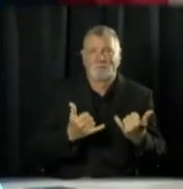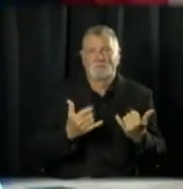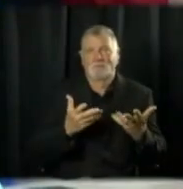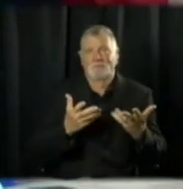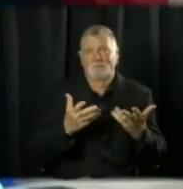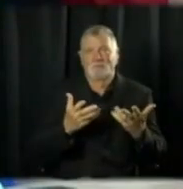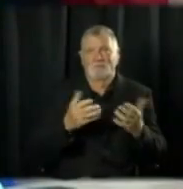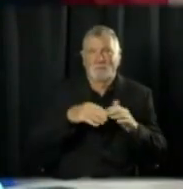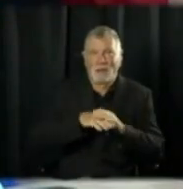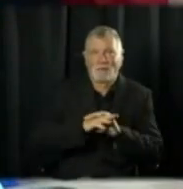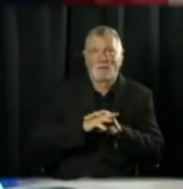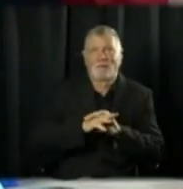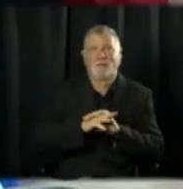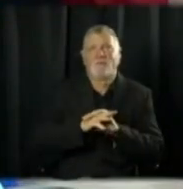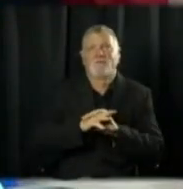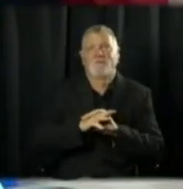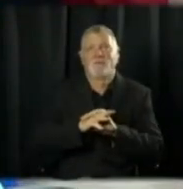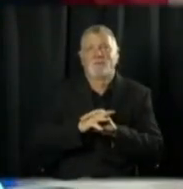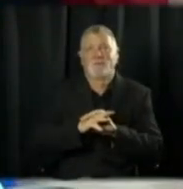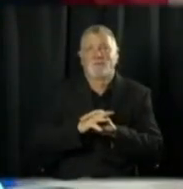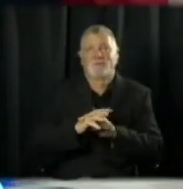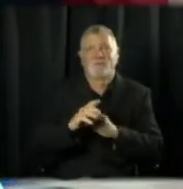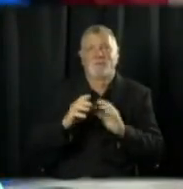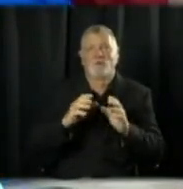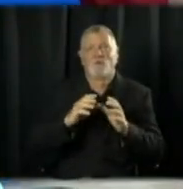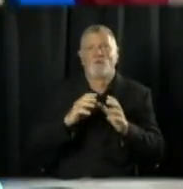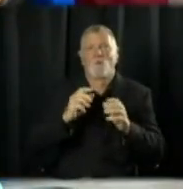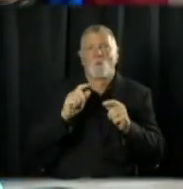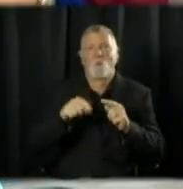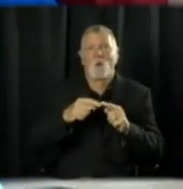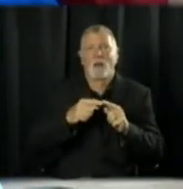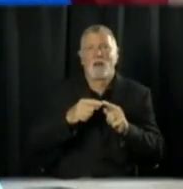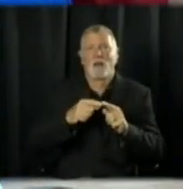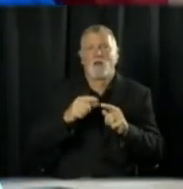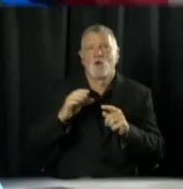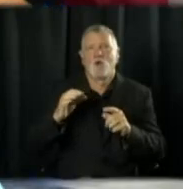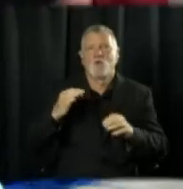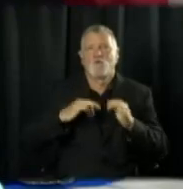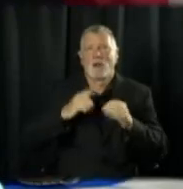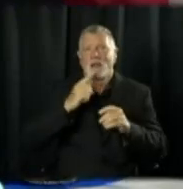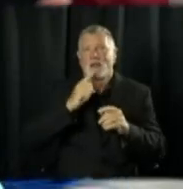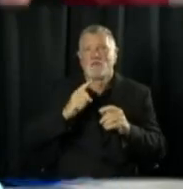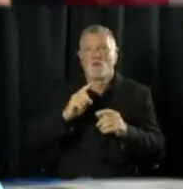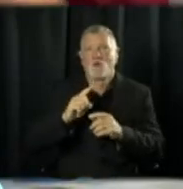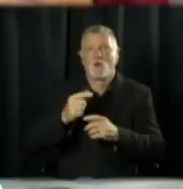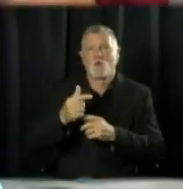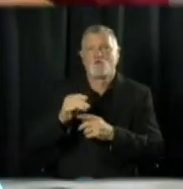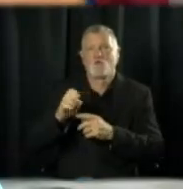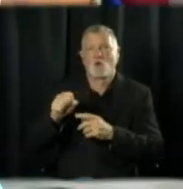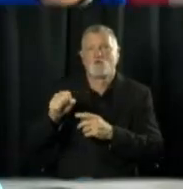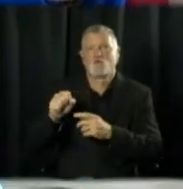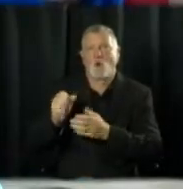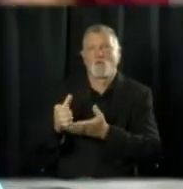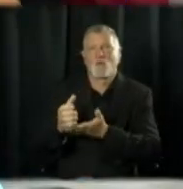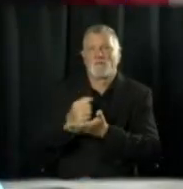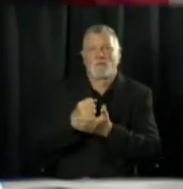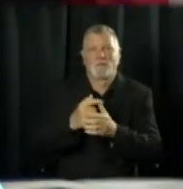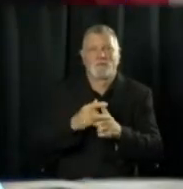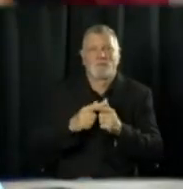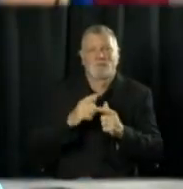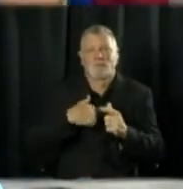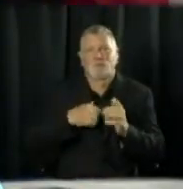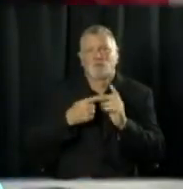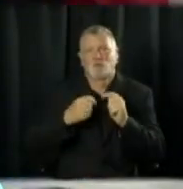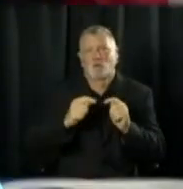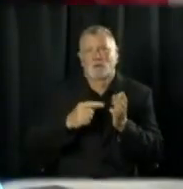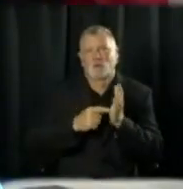deuda está ahora, como se entró, fue de un ingreso bruto, o que el negociado